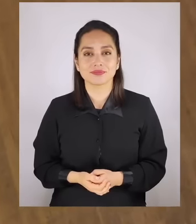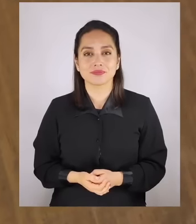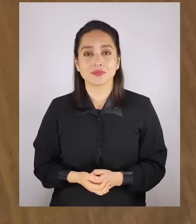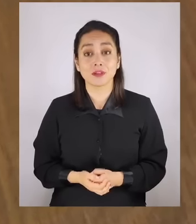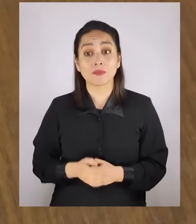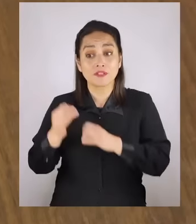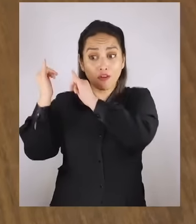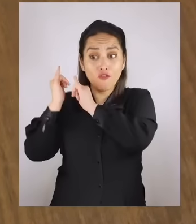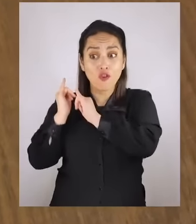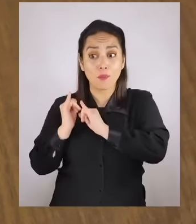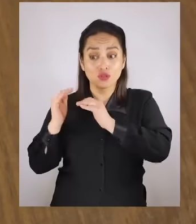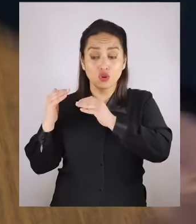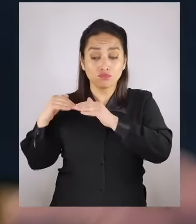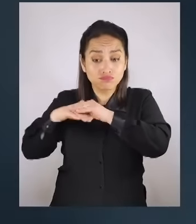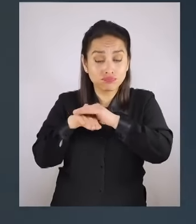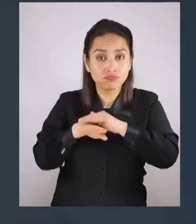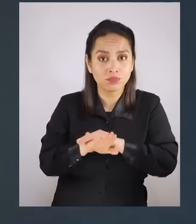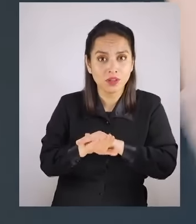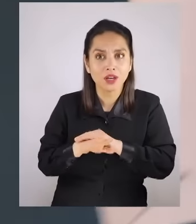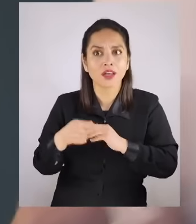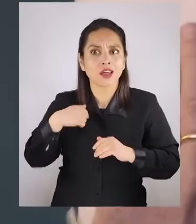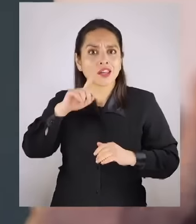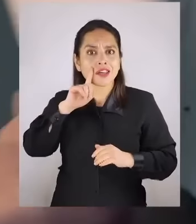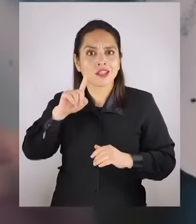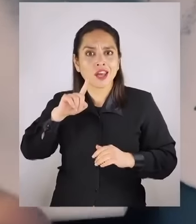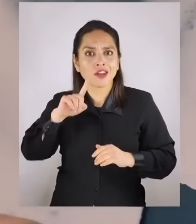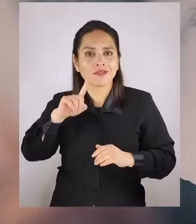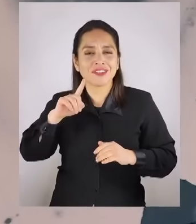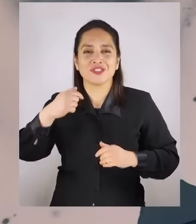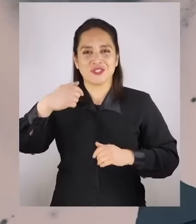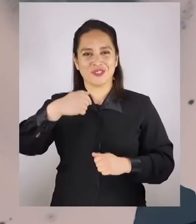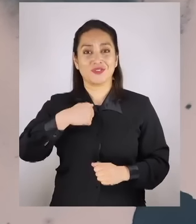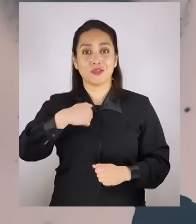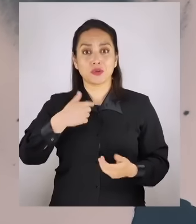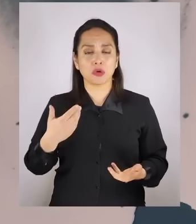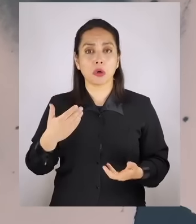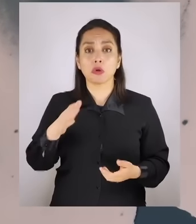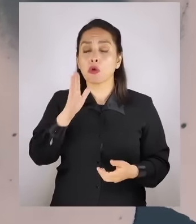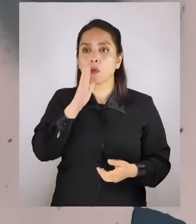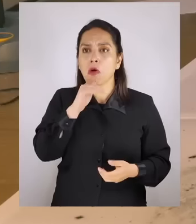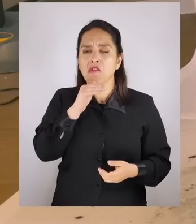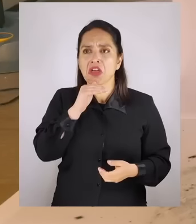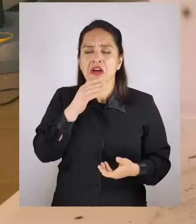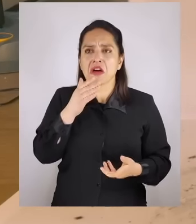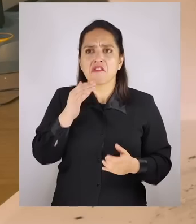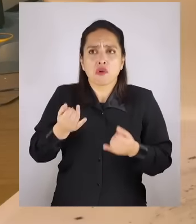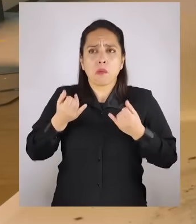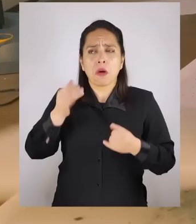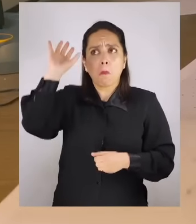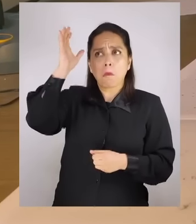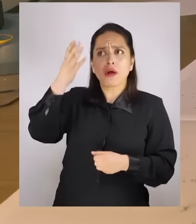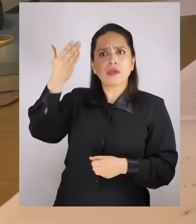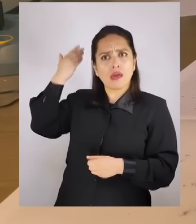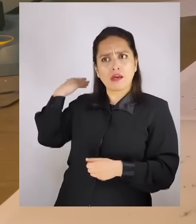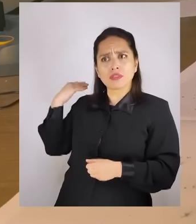Y esa información salió en mí, digamos, sin tener idea de que existía este personaje